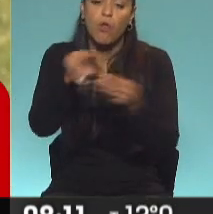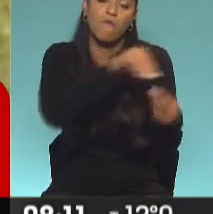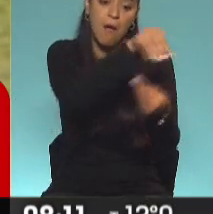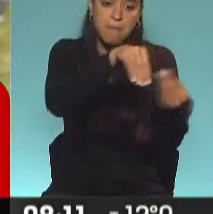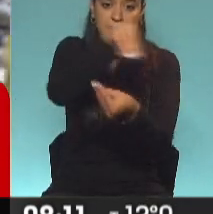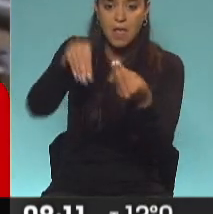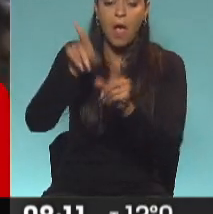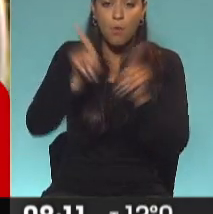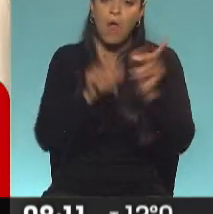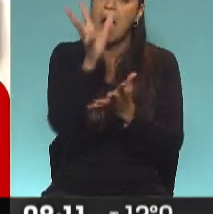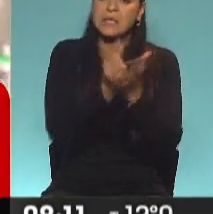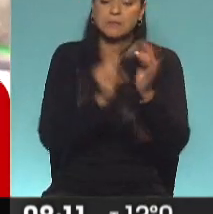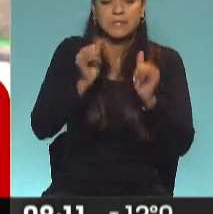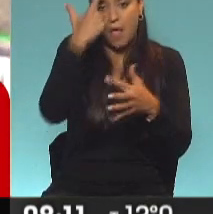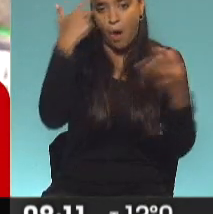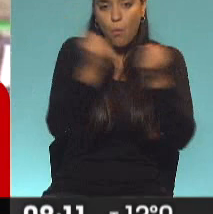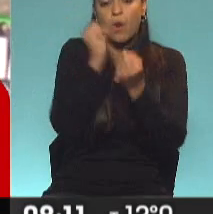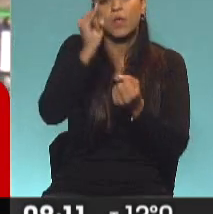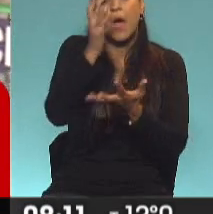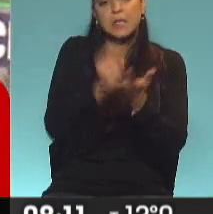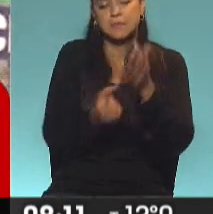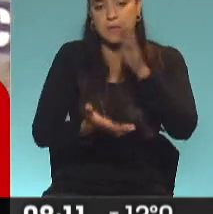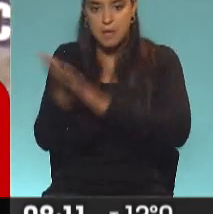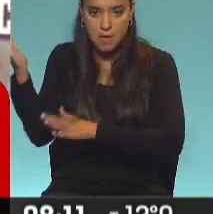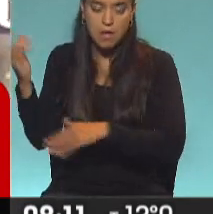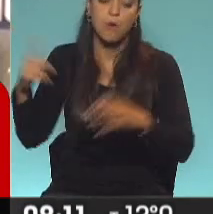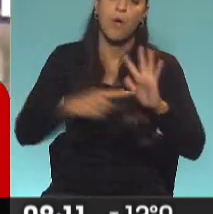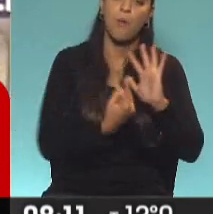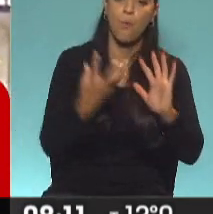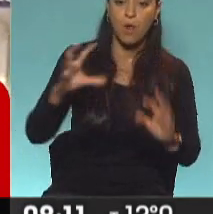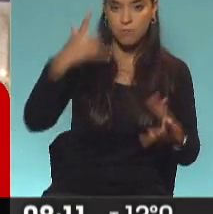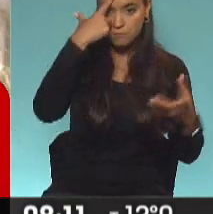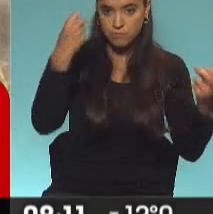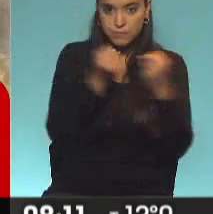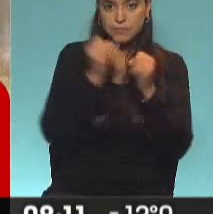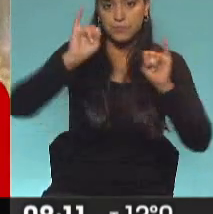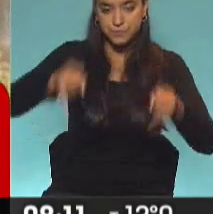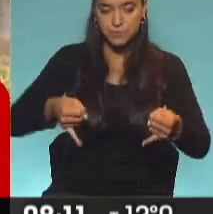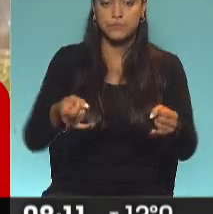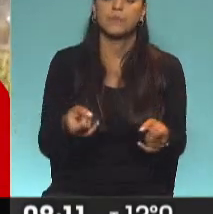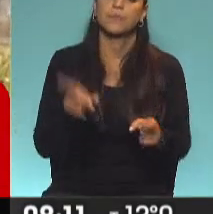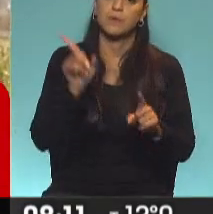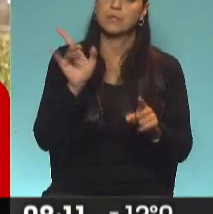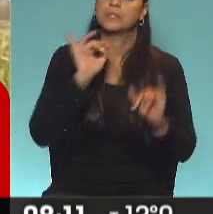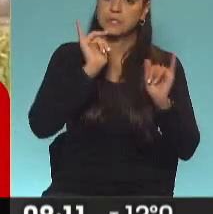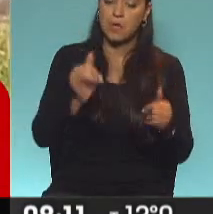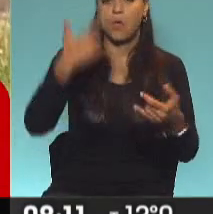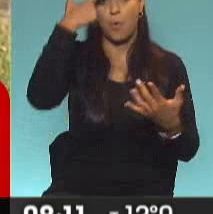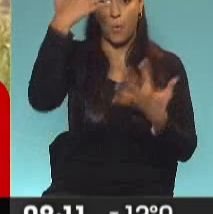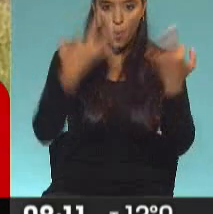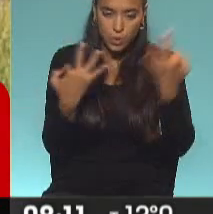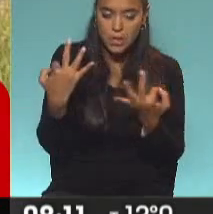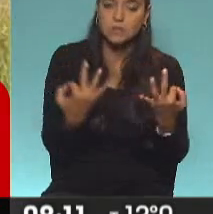decía aceptaron algún tipo de acuerdo con la provincia de Buenos Aires, se abrieron los canales, la justicia